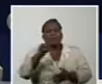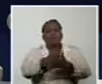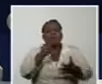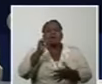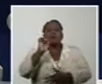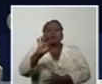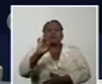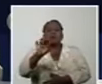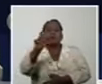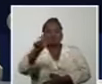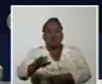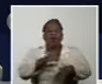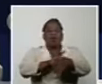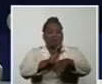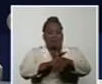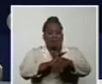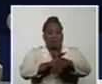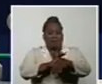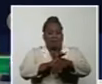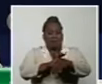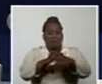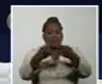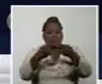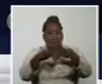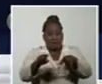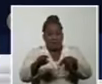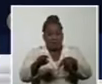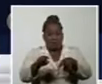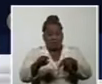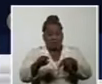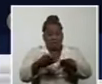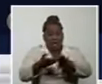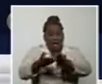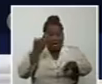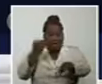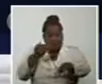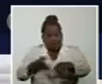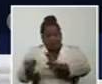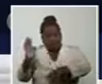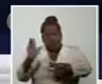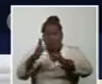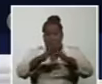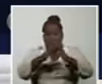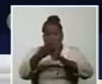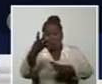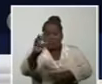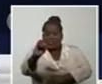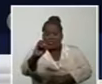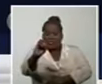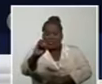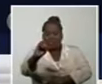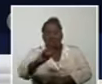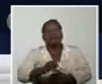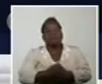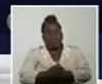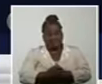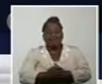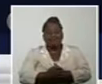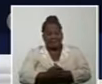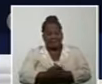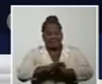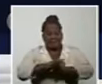casos, sin embargo se dieron 40 altas en el día de ayer. Y así podemos decir que ya de